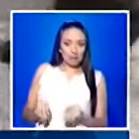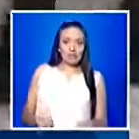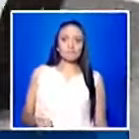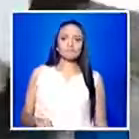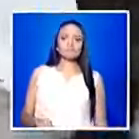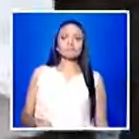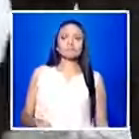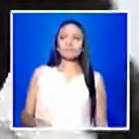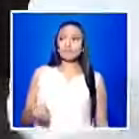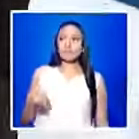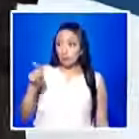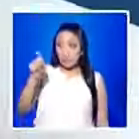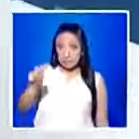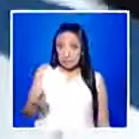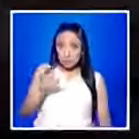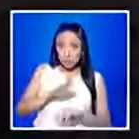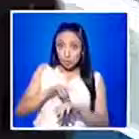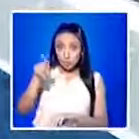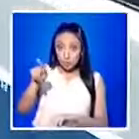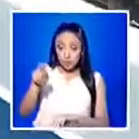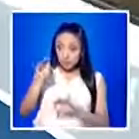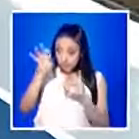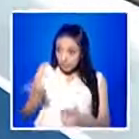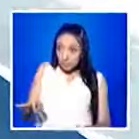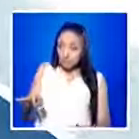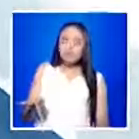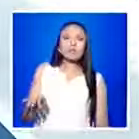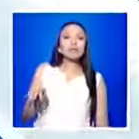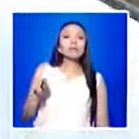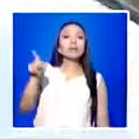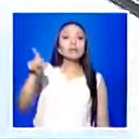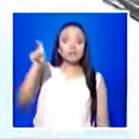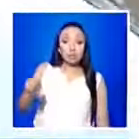elementos. De encontrarse culpable de este hecho, el funcionario